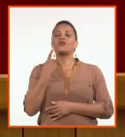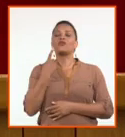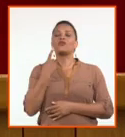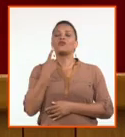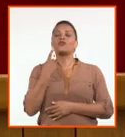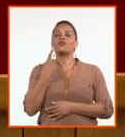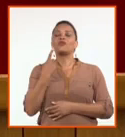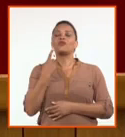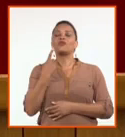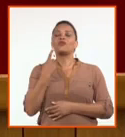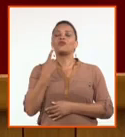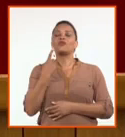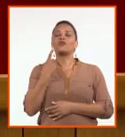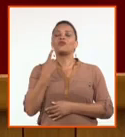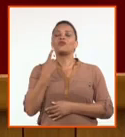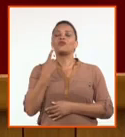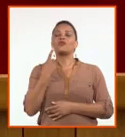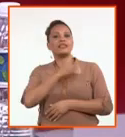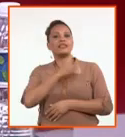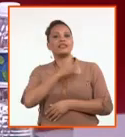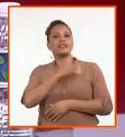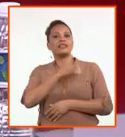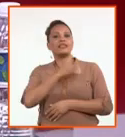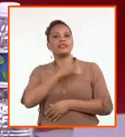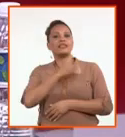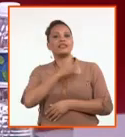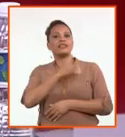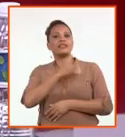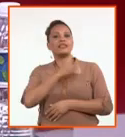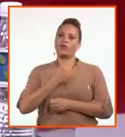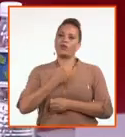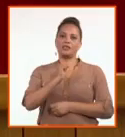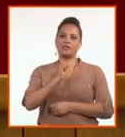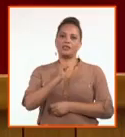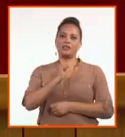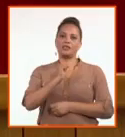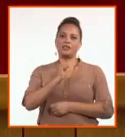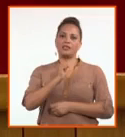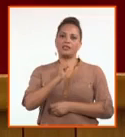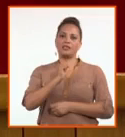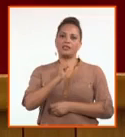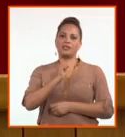ellas cada vez que sintió que la patria necesitaba de sus mejores hijos. Es